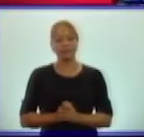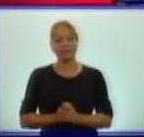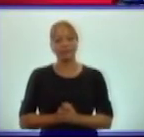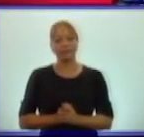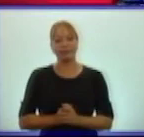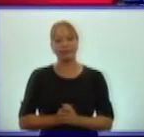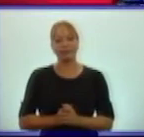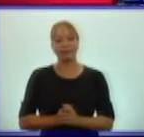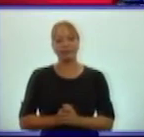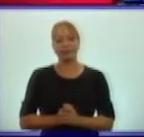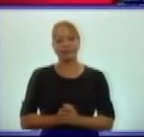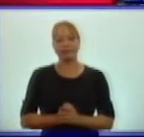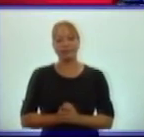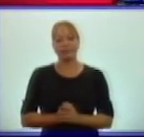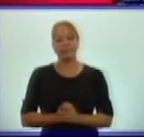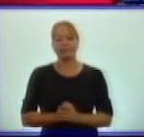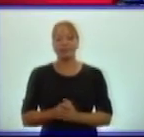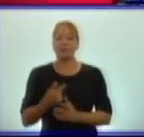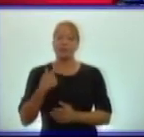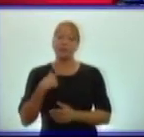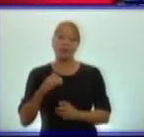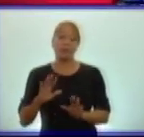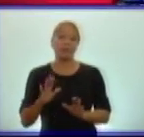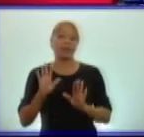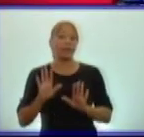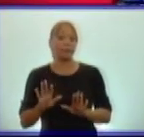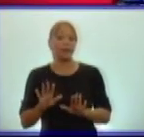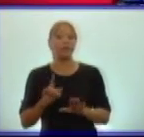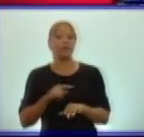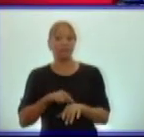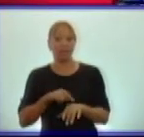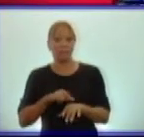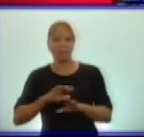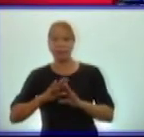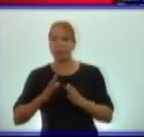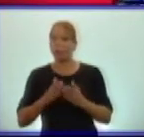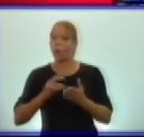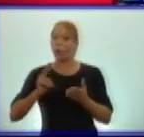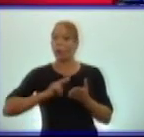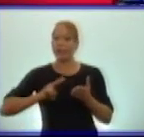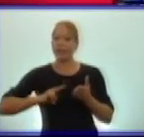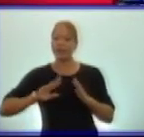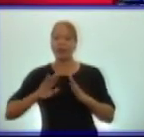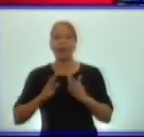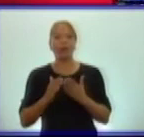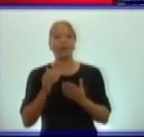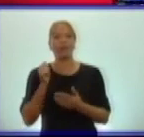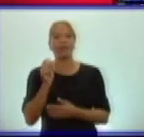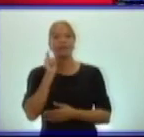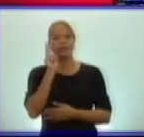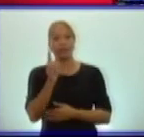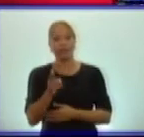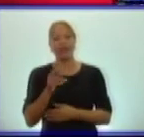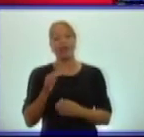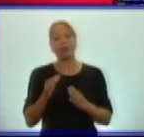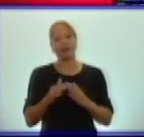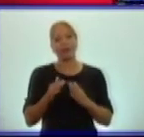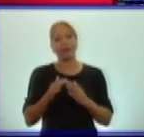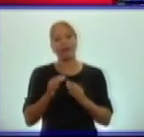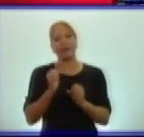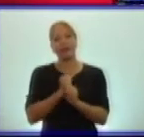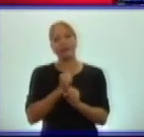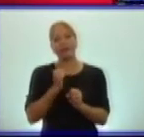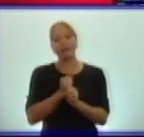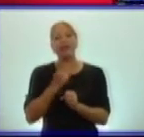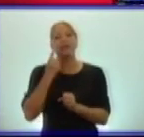Bueno, estudiantes, espero que hayan tenido tiempo de copiar las actividades que les hemos indicado para la casa. Recuerden que van a